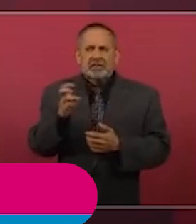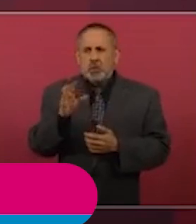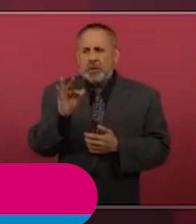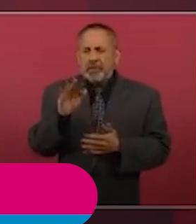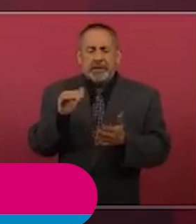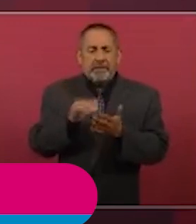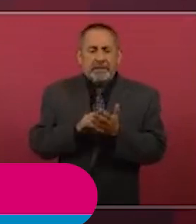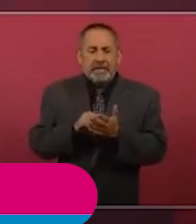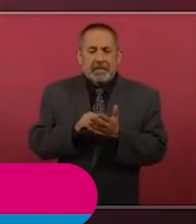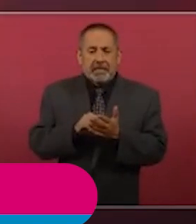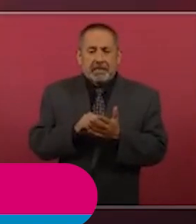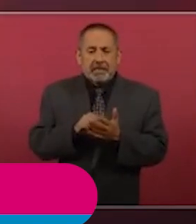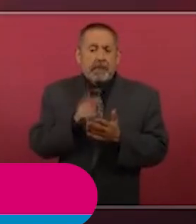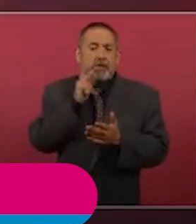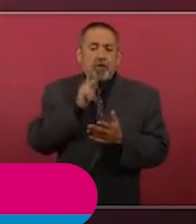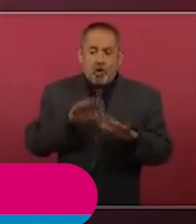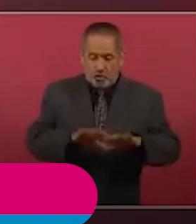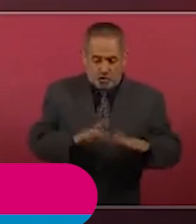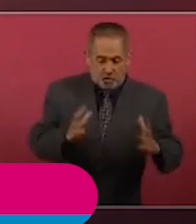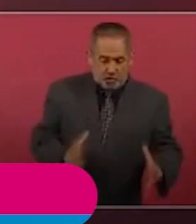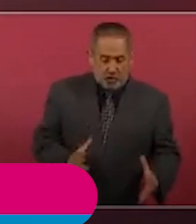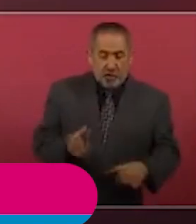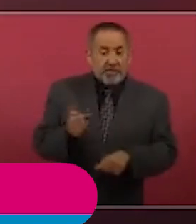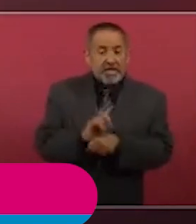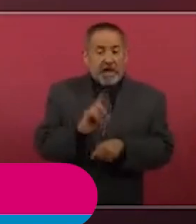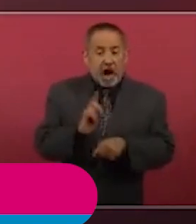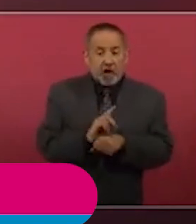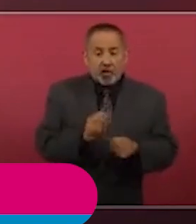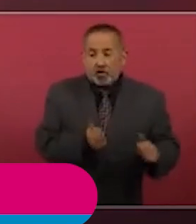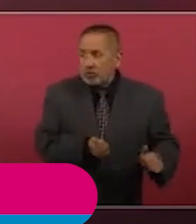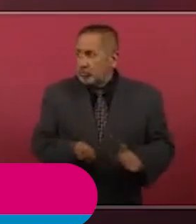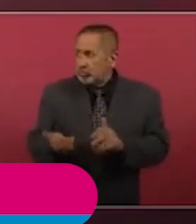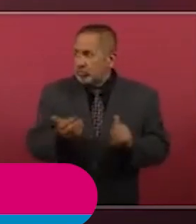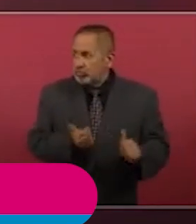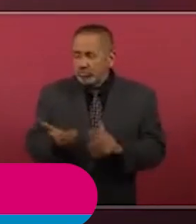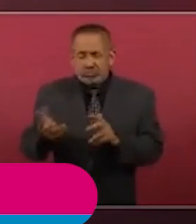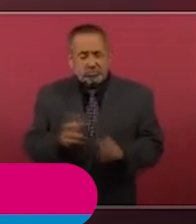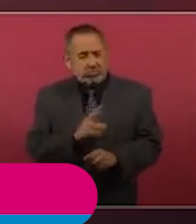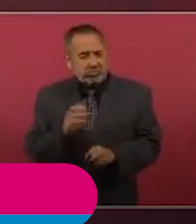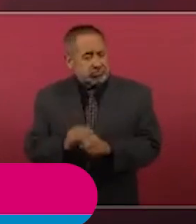340 mil barriles diarios de crudo y tiene